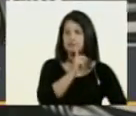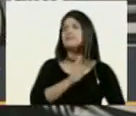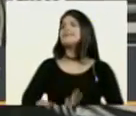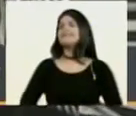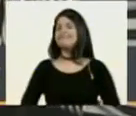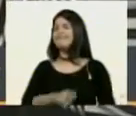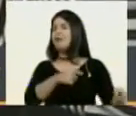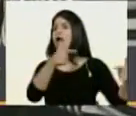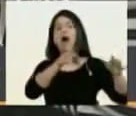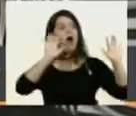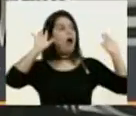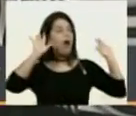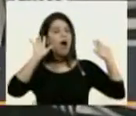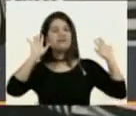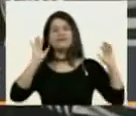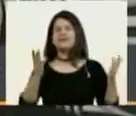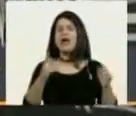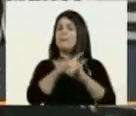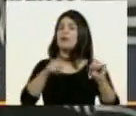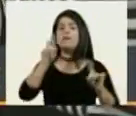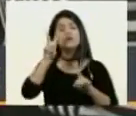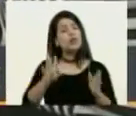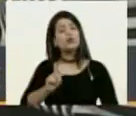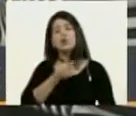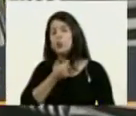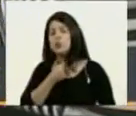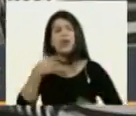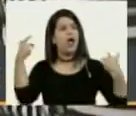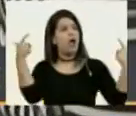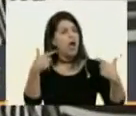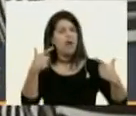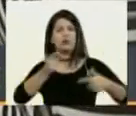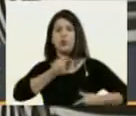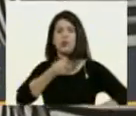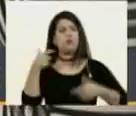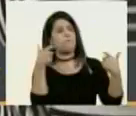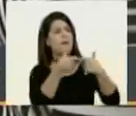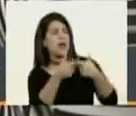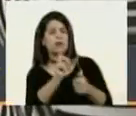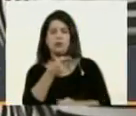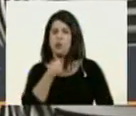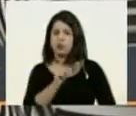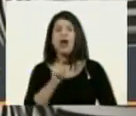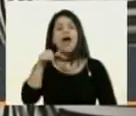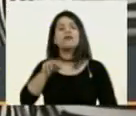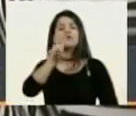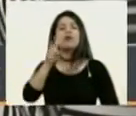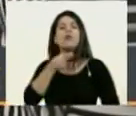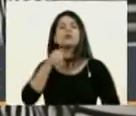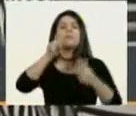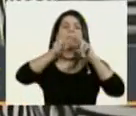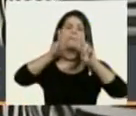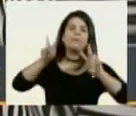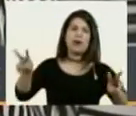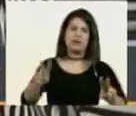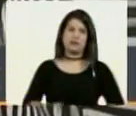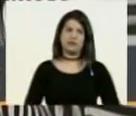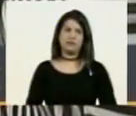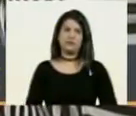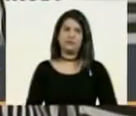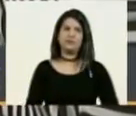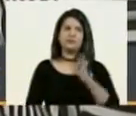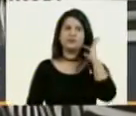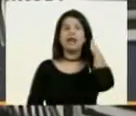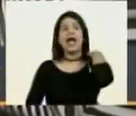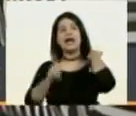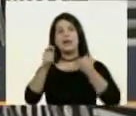porque el venezolano es hombre y mujer de paz. Ampliar el sistema de justicia es uno de los puntos a tratar en la Asamblea Nacional Constituyente. Claro. ¿Cómo será con la Asamblea Nacional Constituyente para